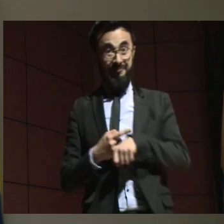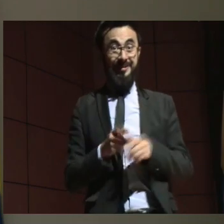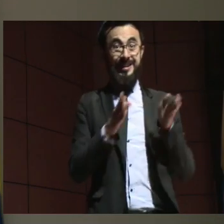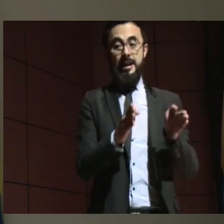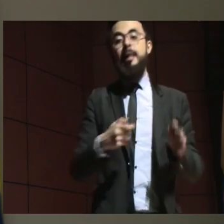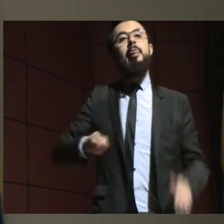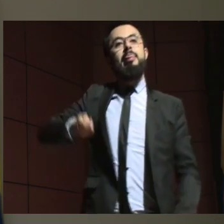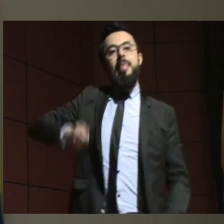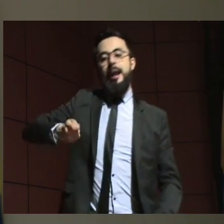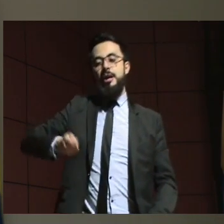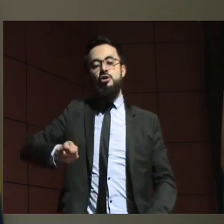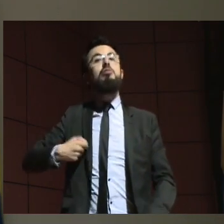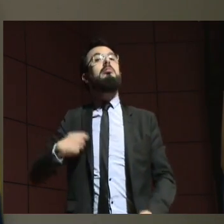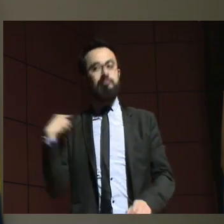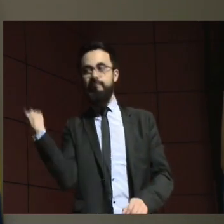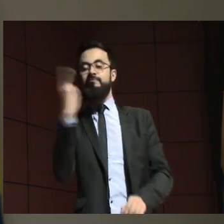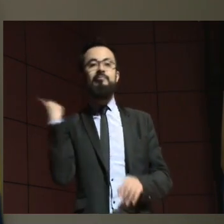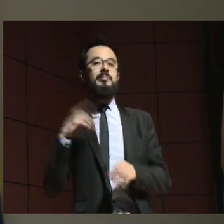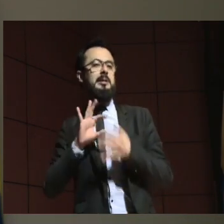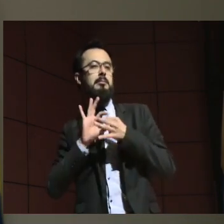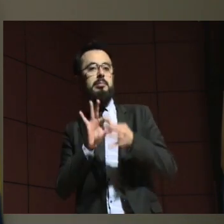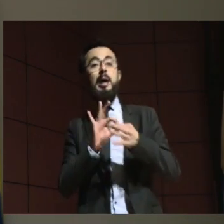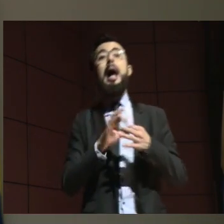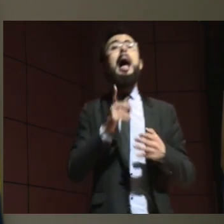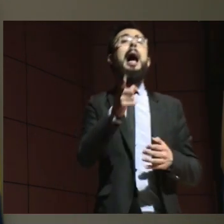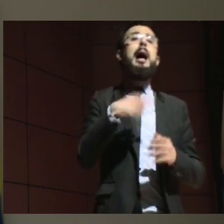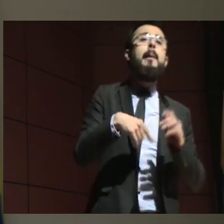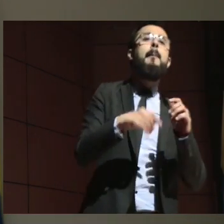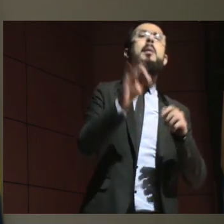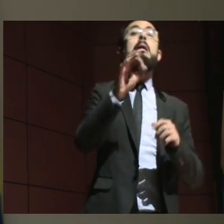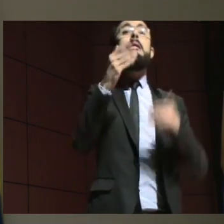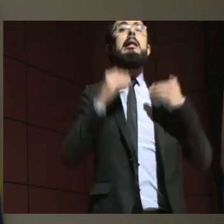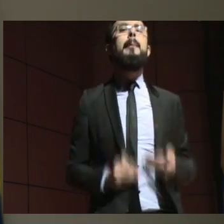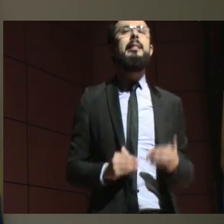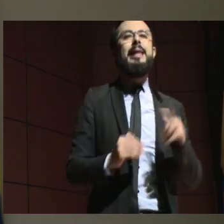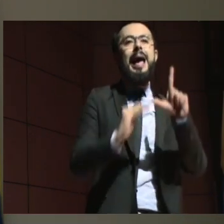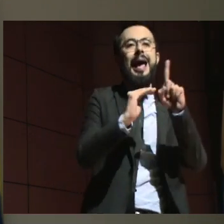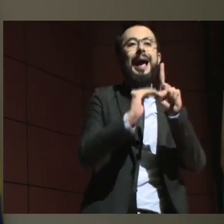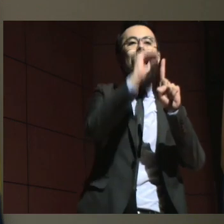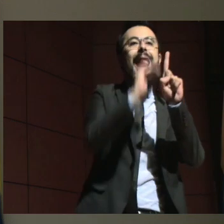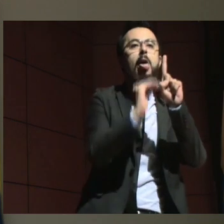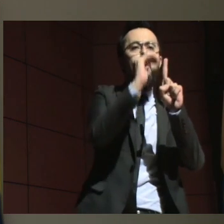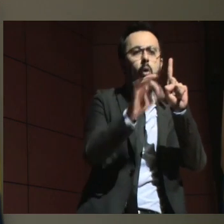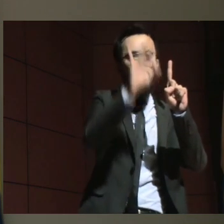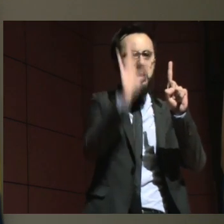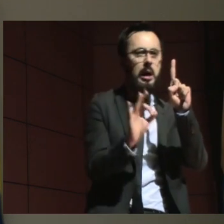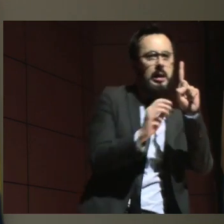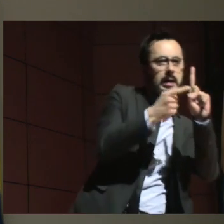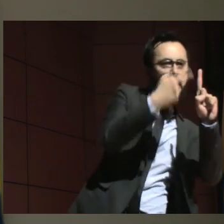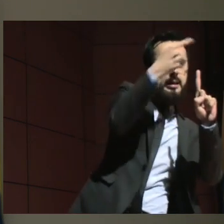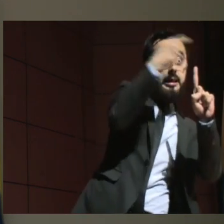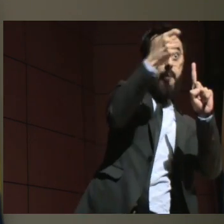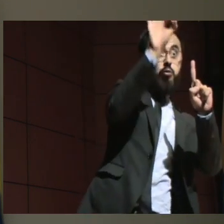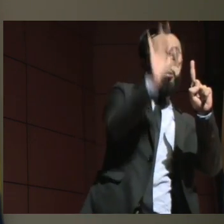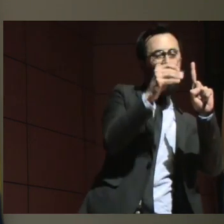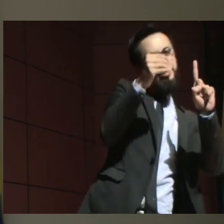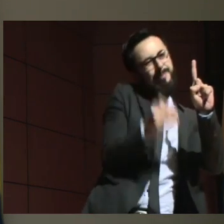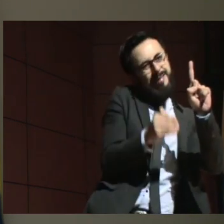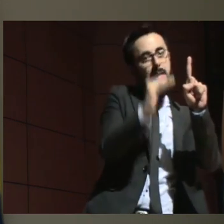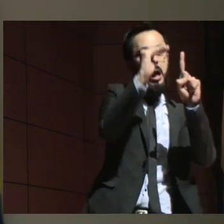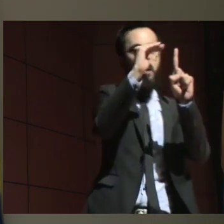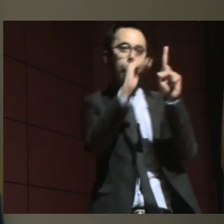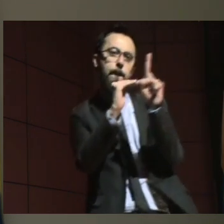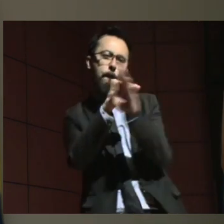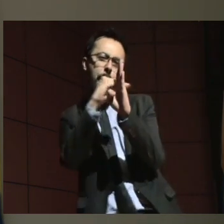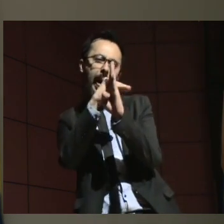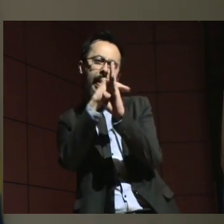a porcentajes de la discapacidad, a graduaciones de la discapacidad. Por eso este discurso tan legitimado de que las discapacidades pueden ser medidas en